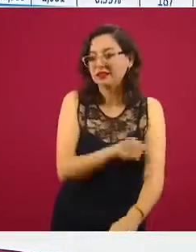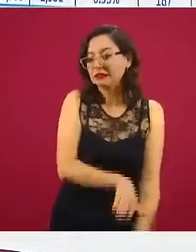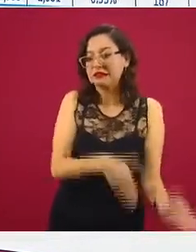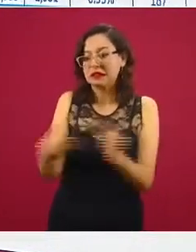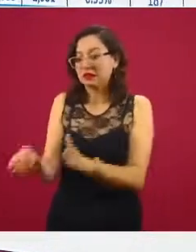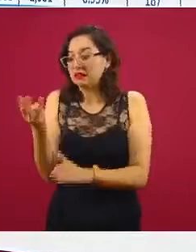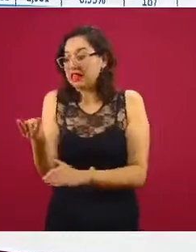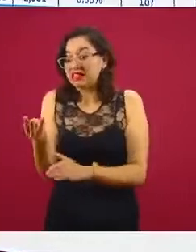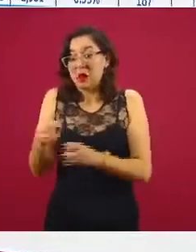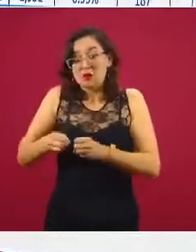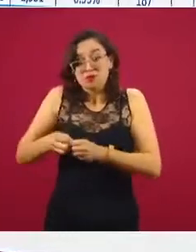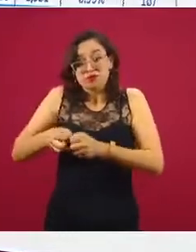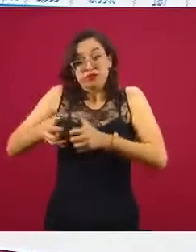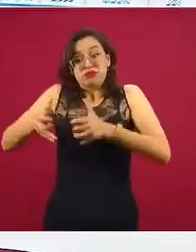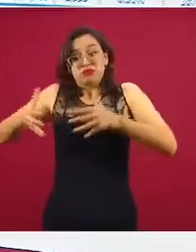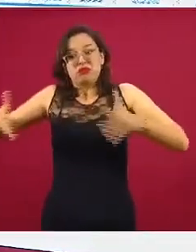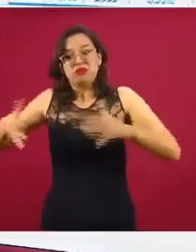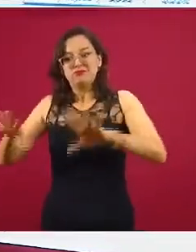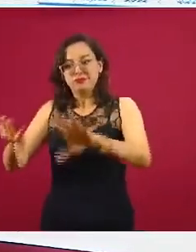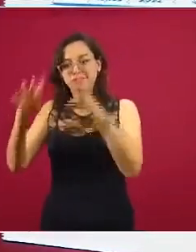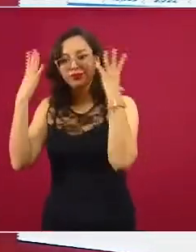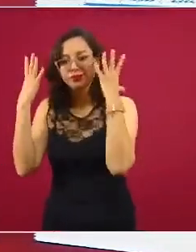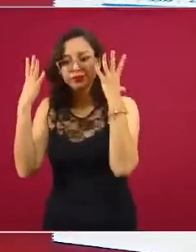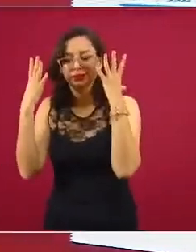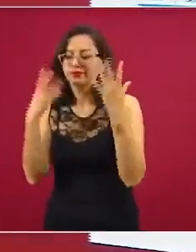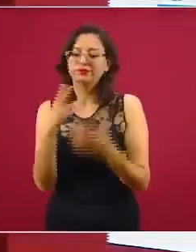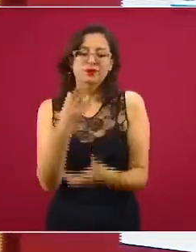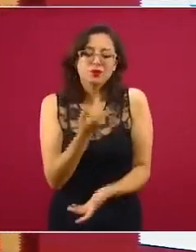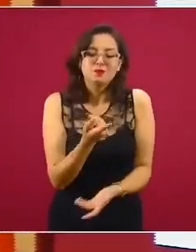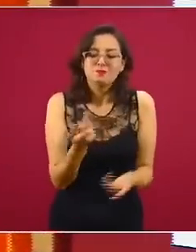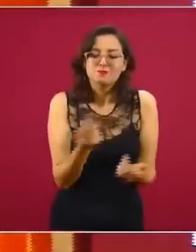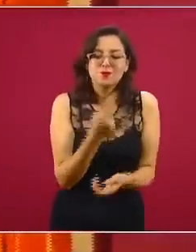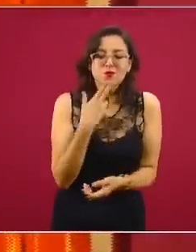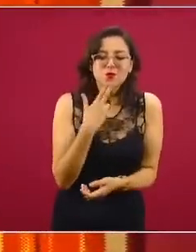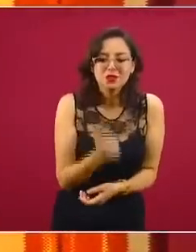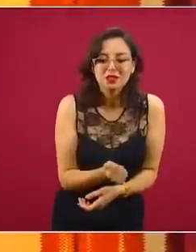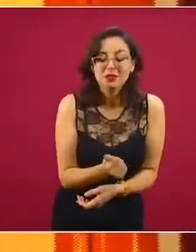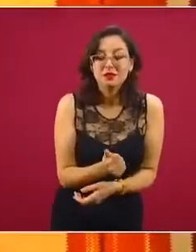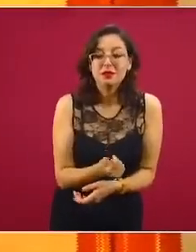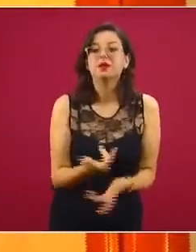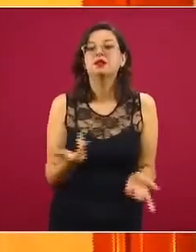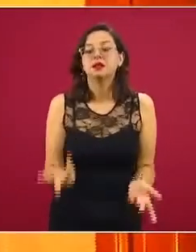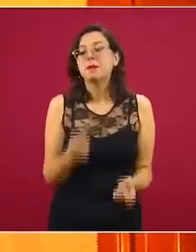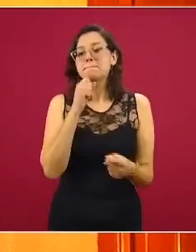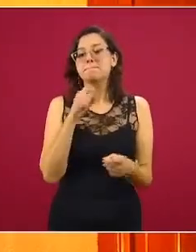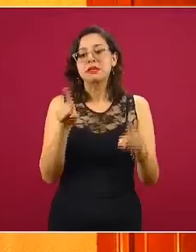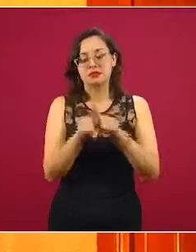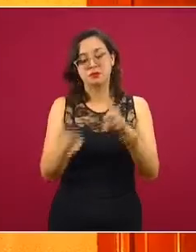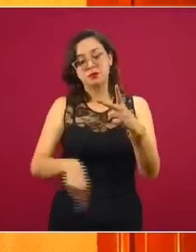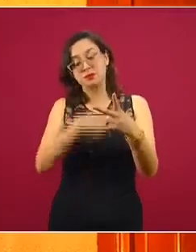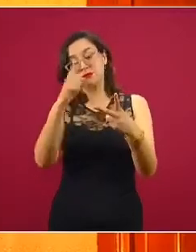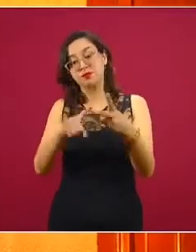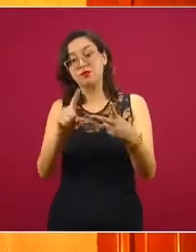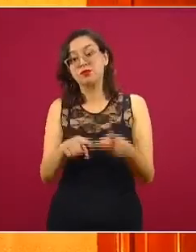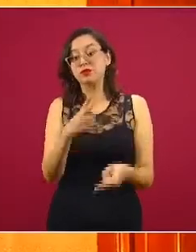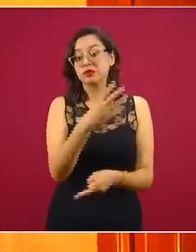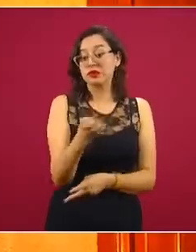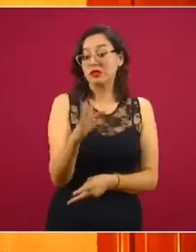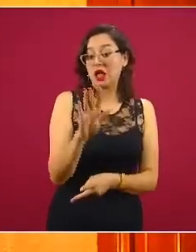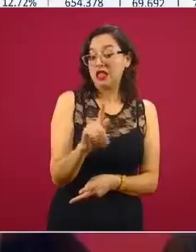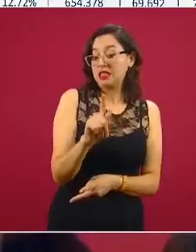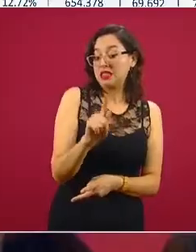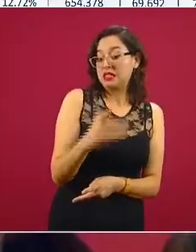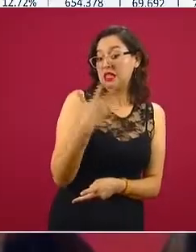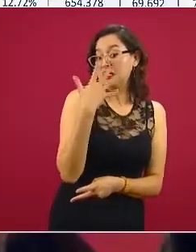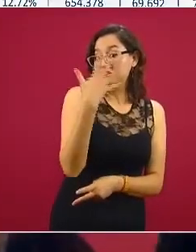utilizando esto. Y lo segundo es que las unidades, estas 475, no pueden dar